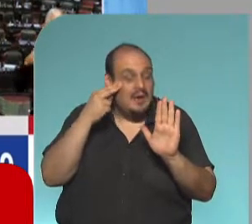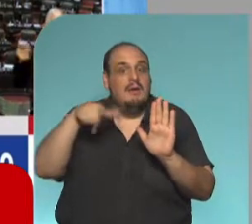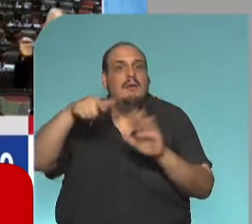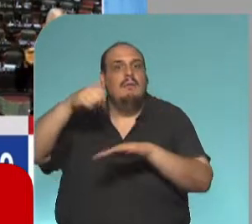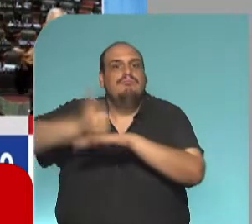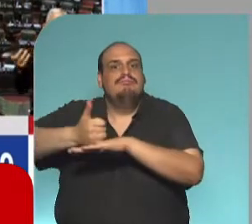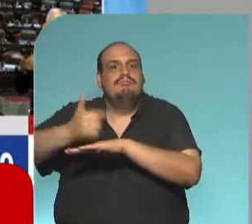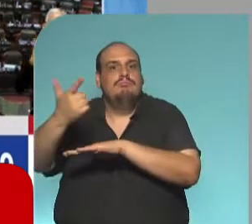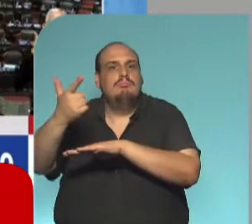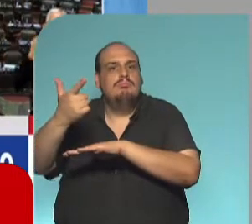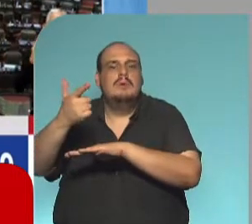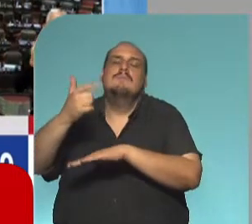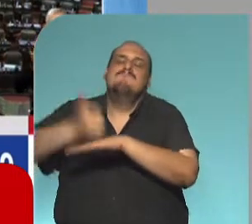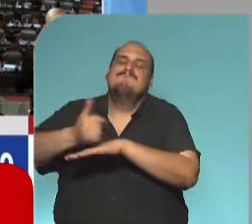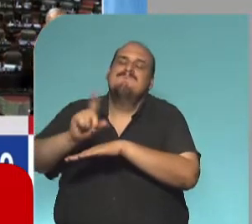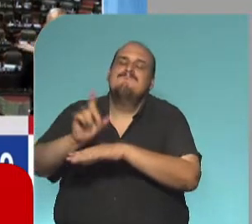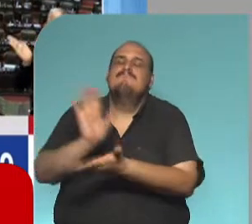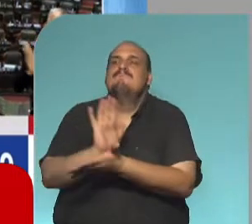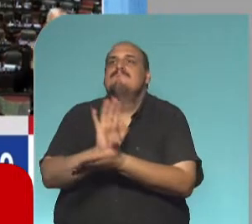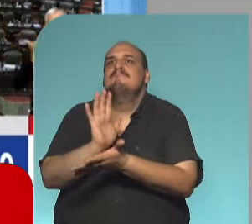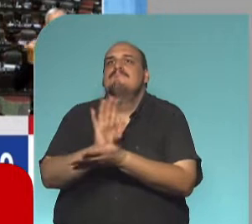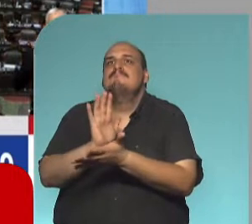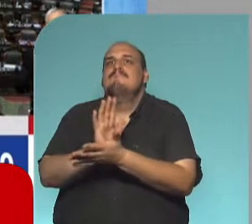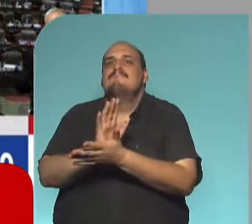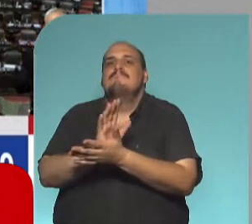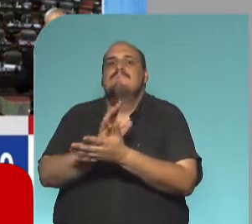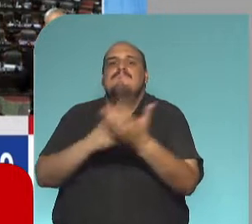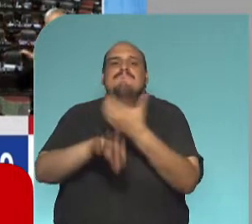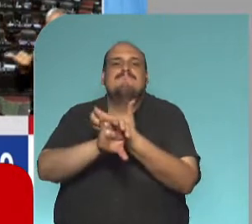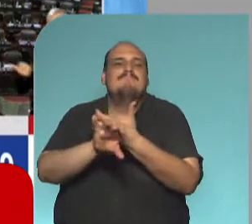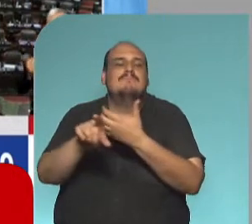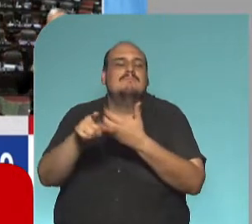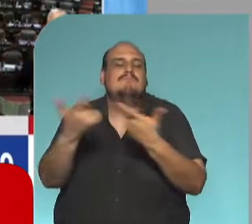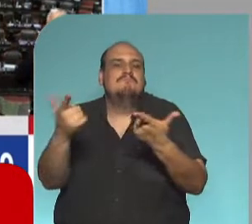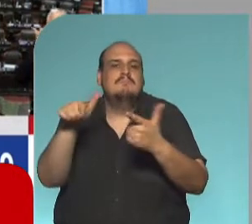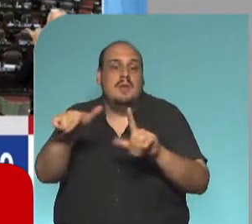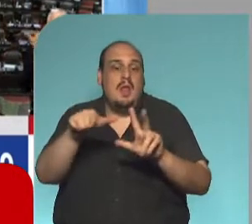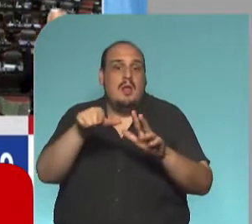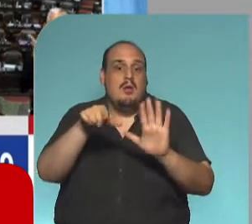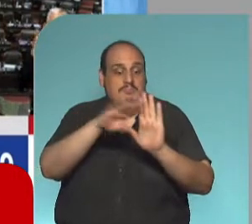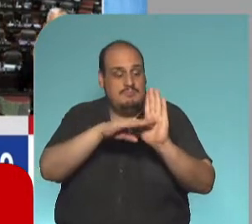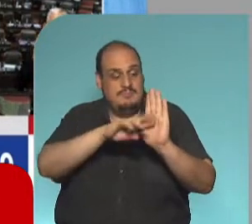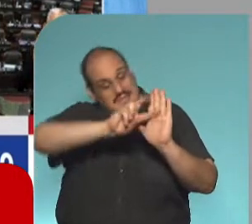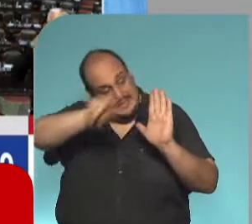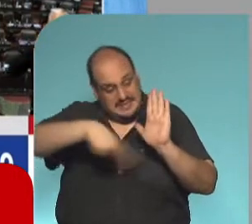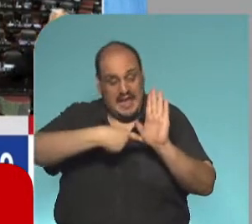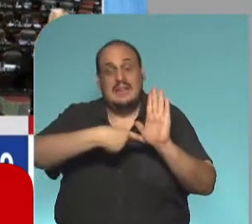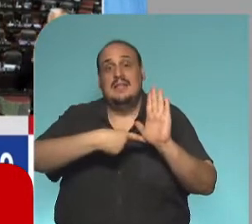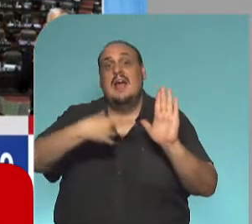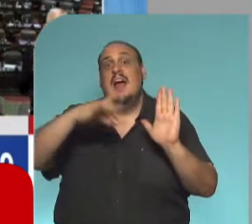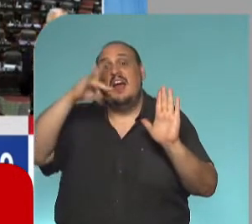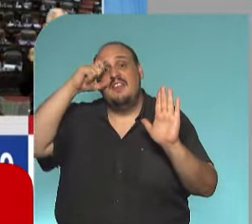o por lo menos, mejor dicho, no es que no estaban presentes, no sabemos si están presentes o no, pero no son los oradores y sigue la lista ahora con De Angeli. Exactamente,